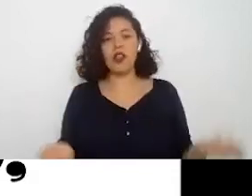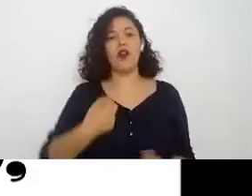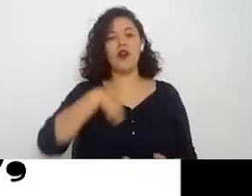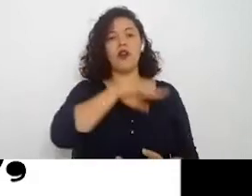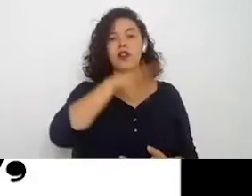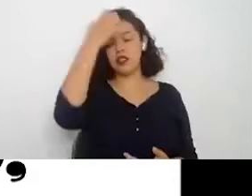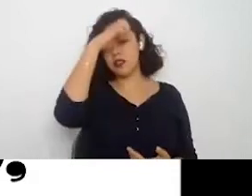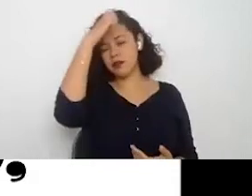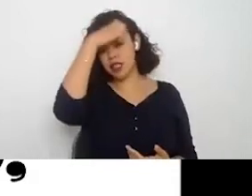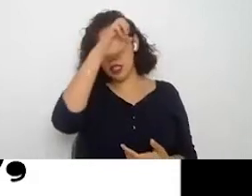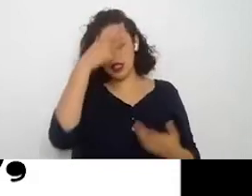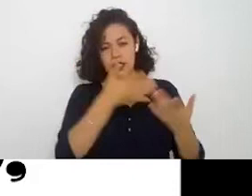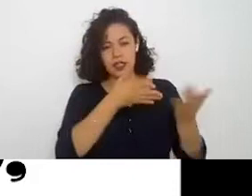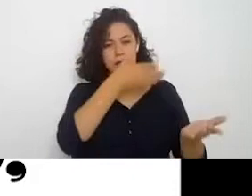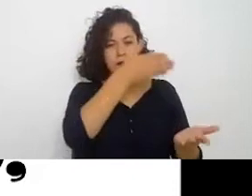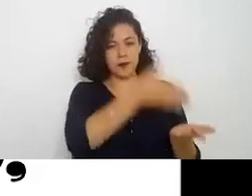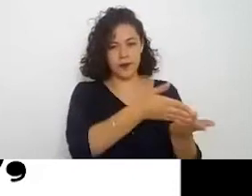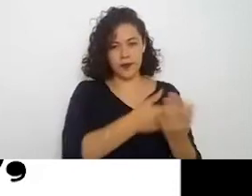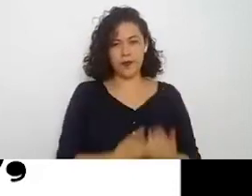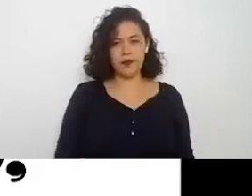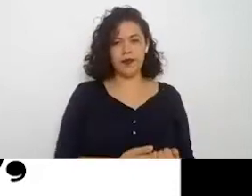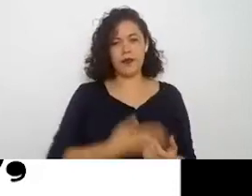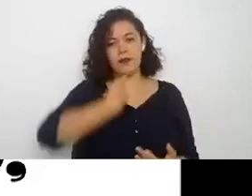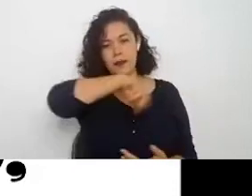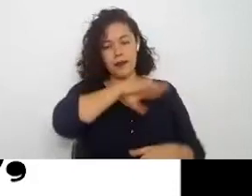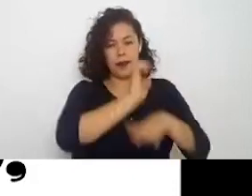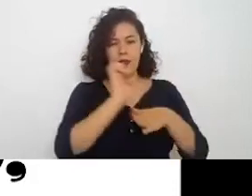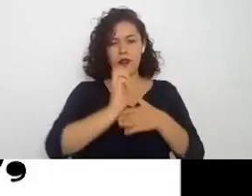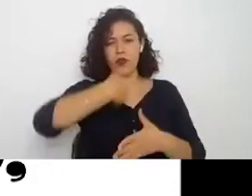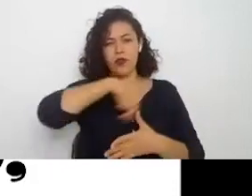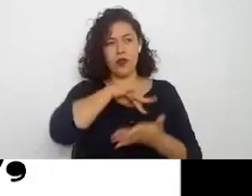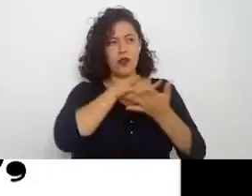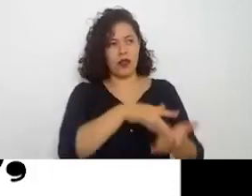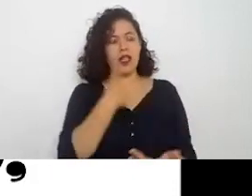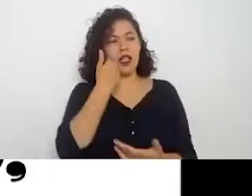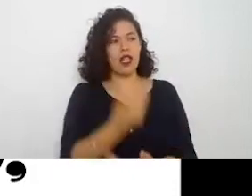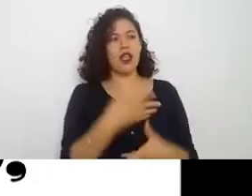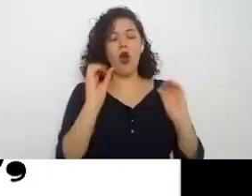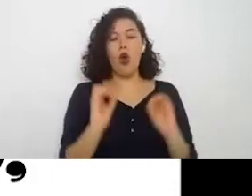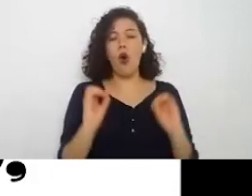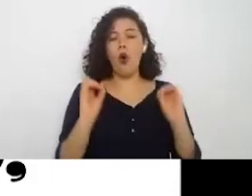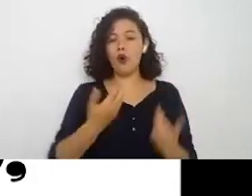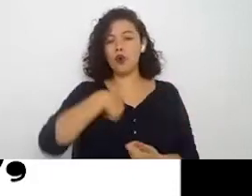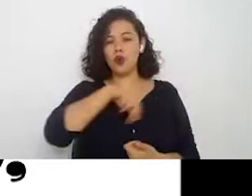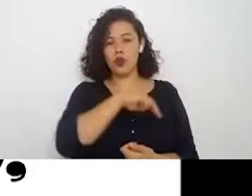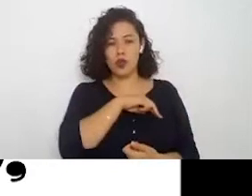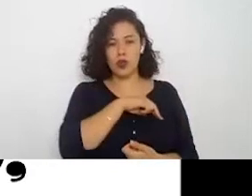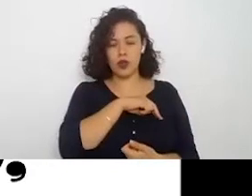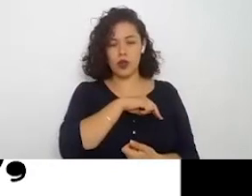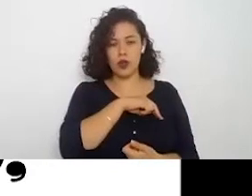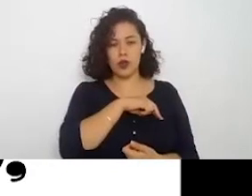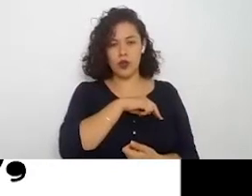hizo llegar a, ¿verdad? Y entonces decidimos apoyar o crear desde nuestra